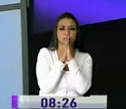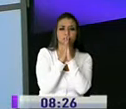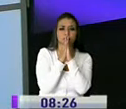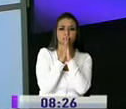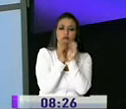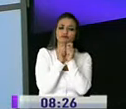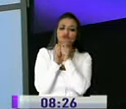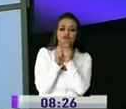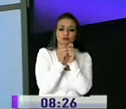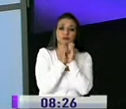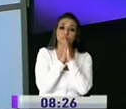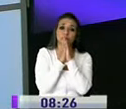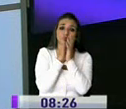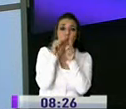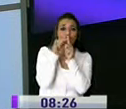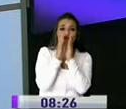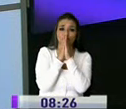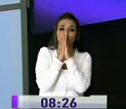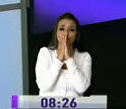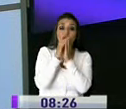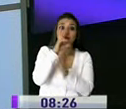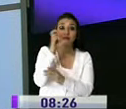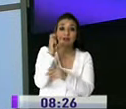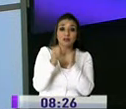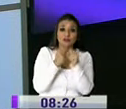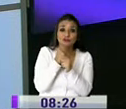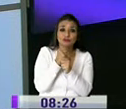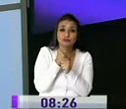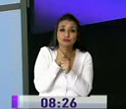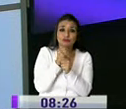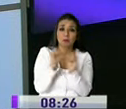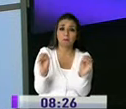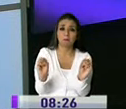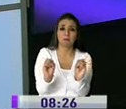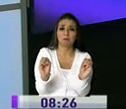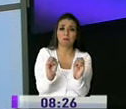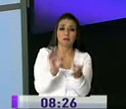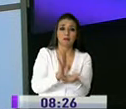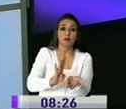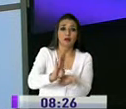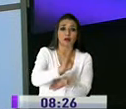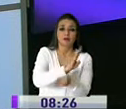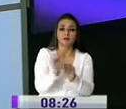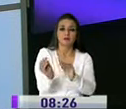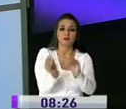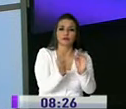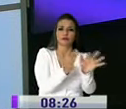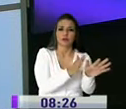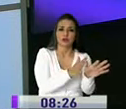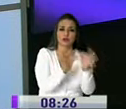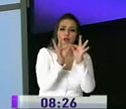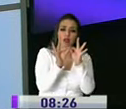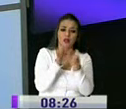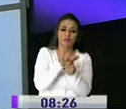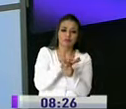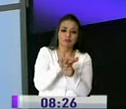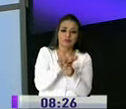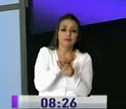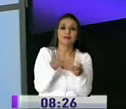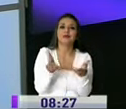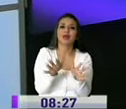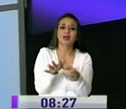ocurre hacer? ¡Qué barbaridad! 30 años y nada. Ahí el barrio, ¿no? Ahí. ¿Se repavimenta? No,